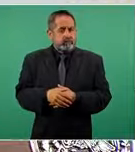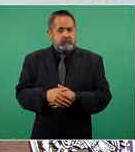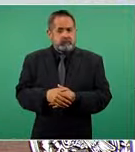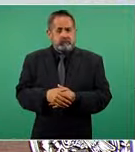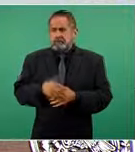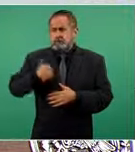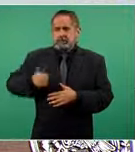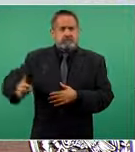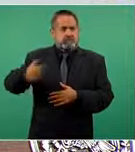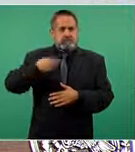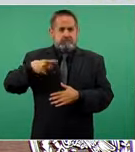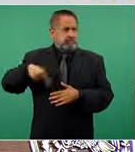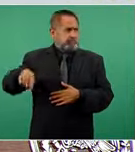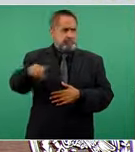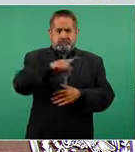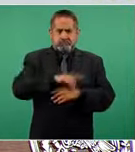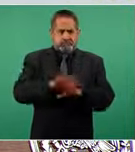persona